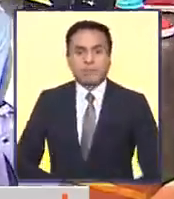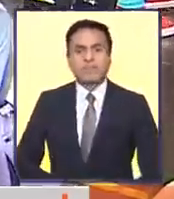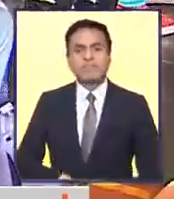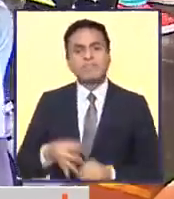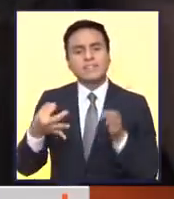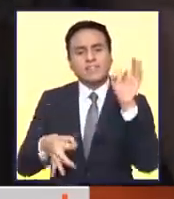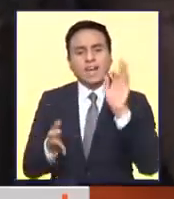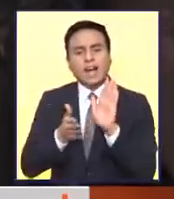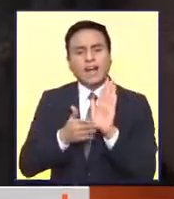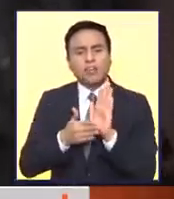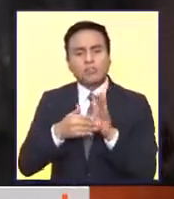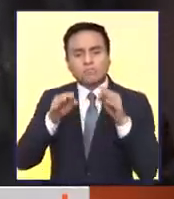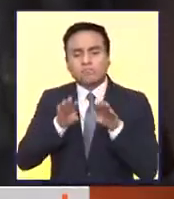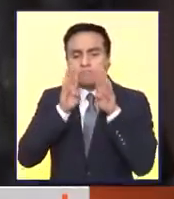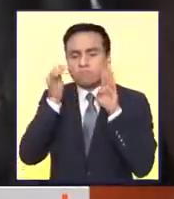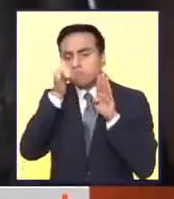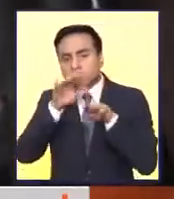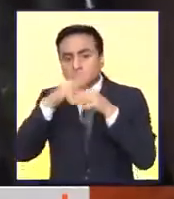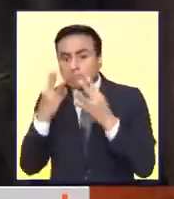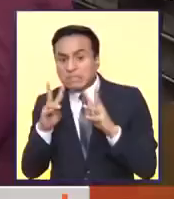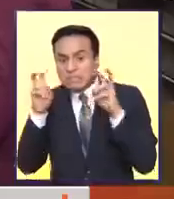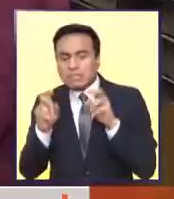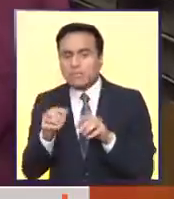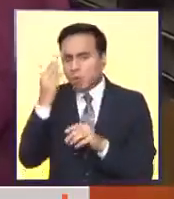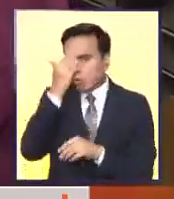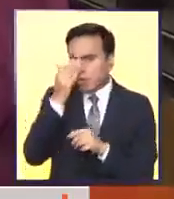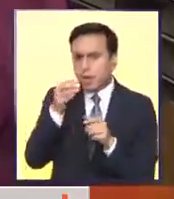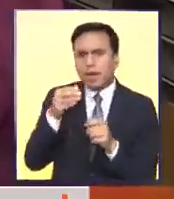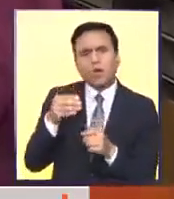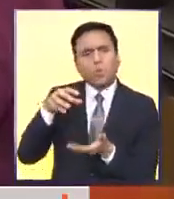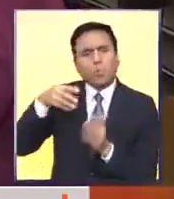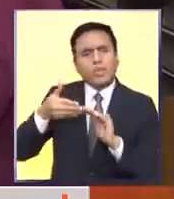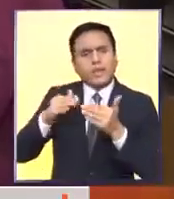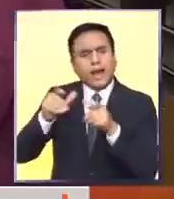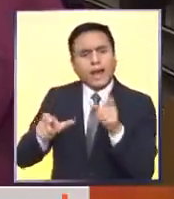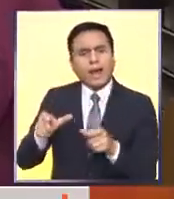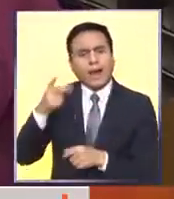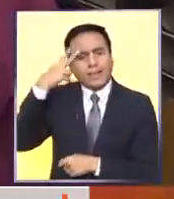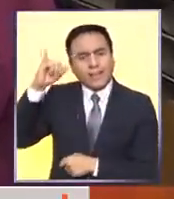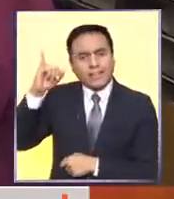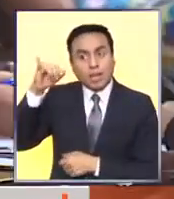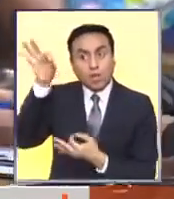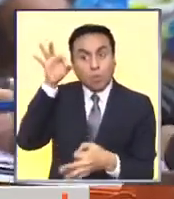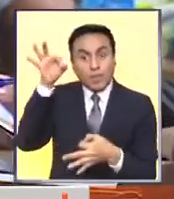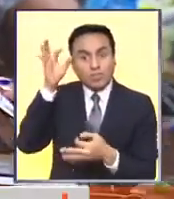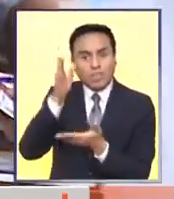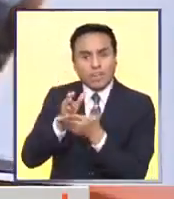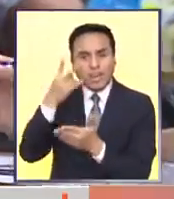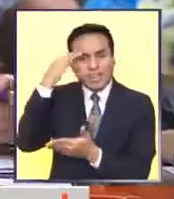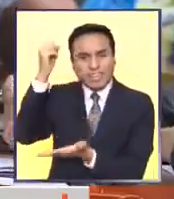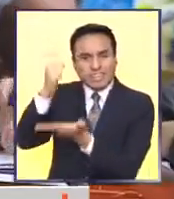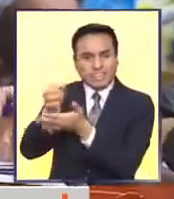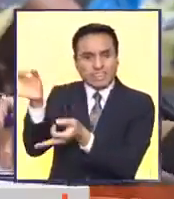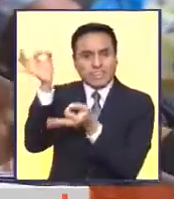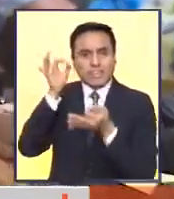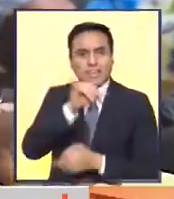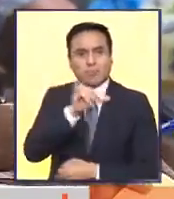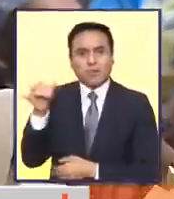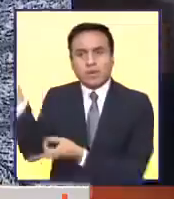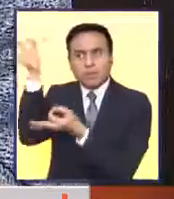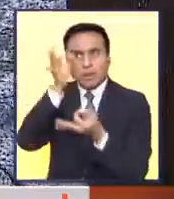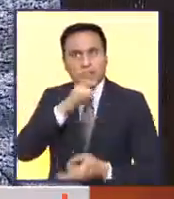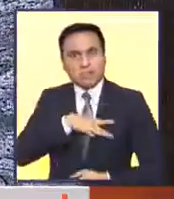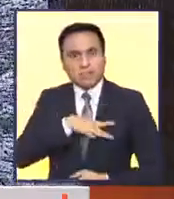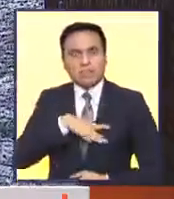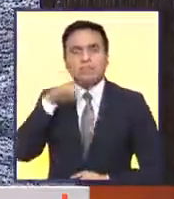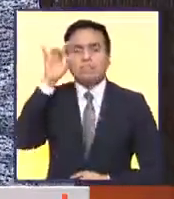certificado de antecedentes es lo que más preocupa a la comunidad haitiana, porque es un documento que debe emitir Haití y luego enviarlo a Chile. Saben